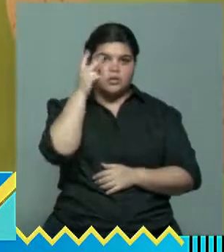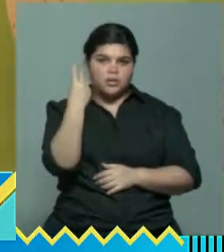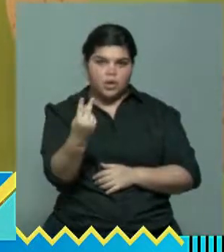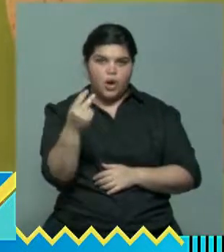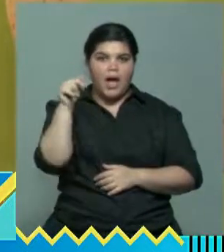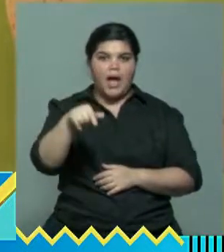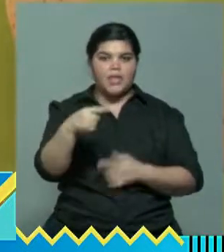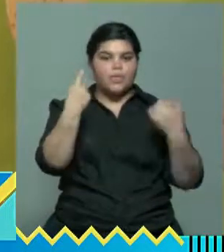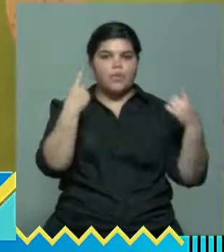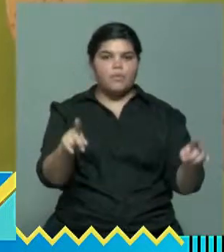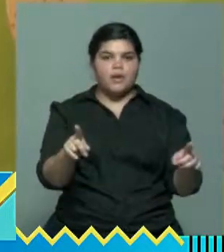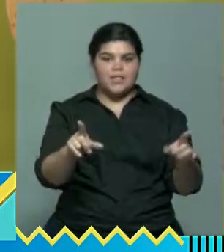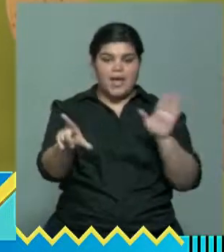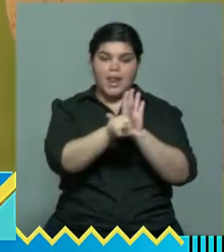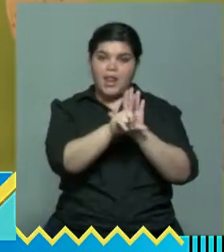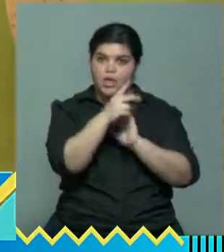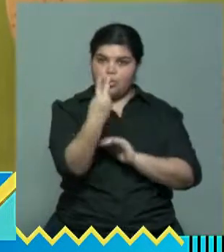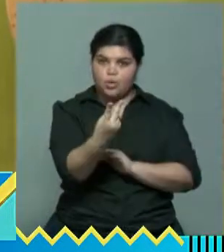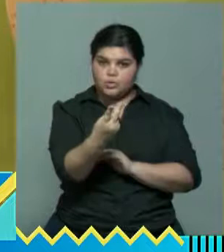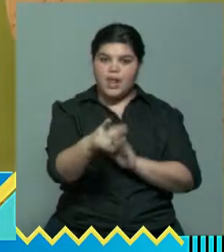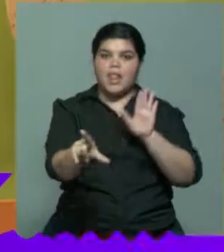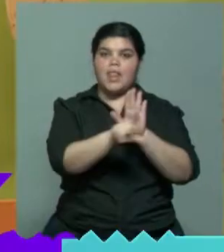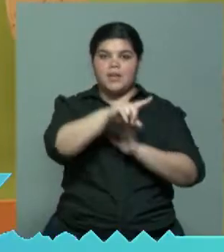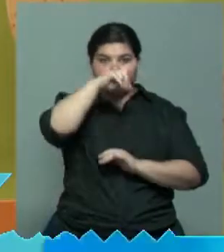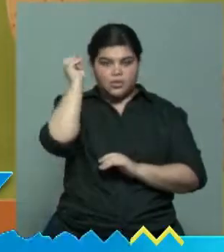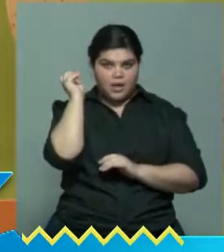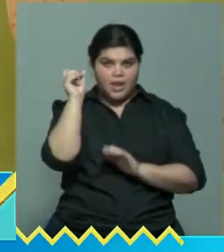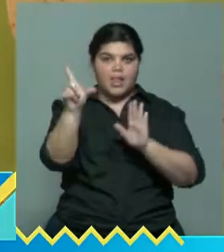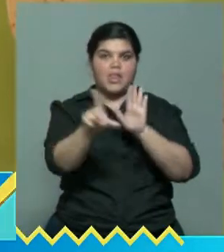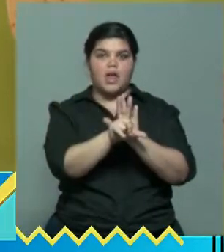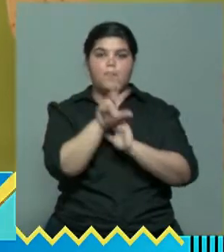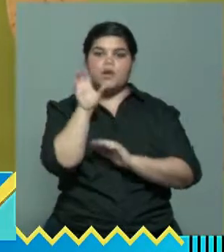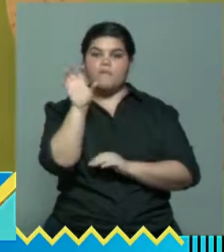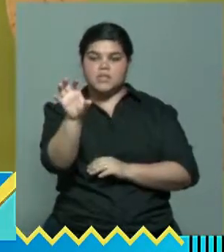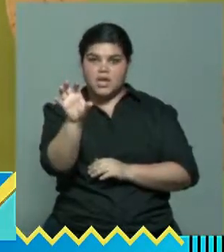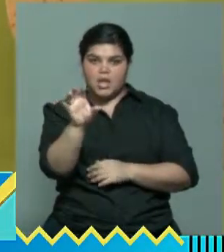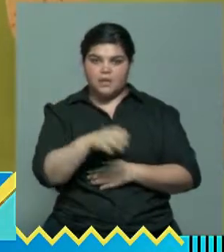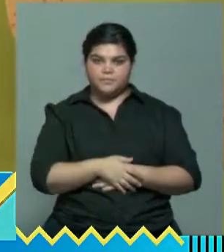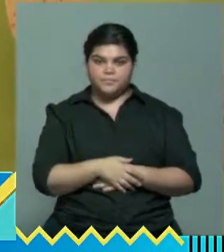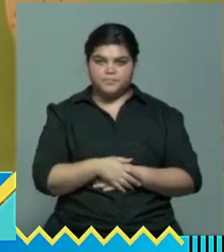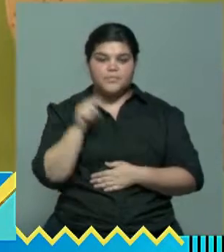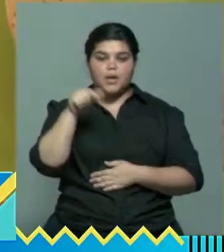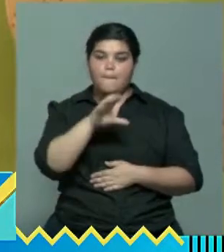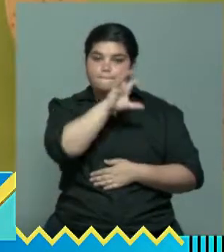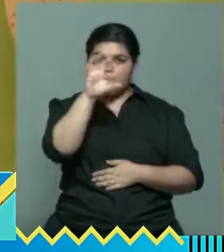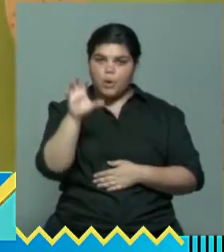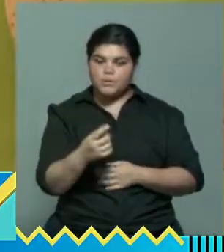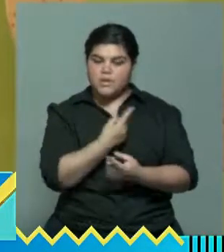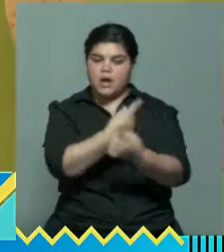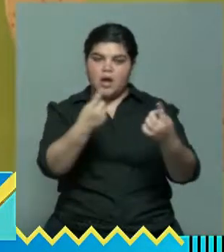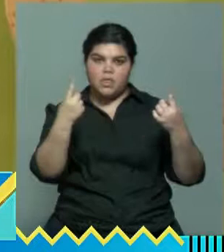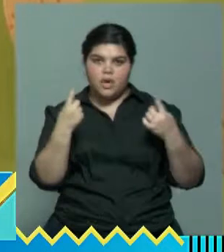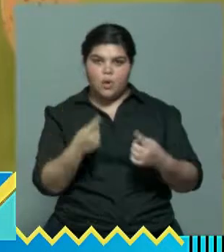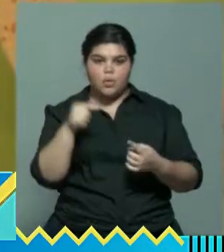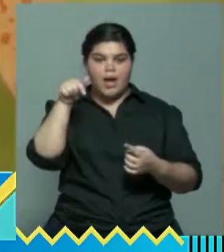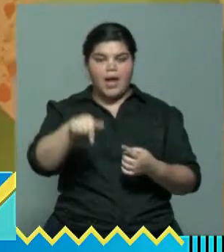gran diferencia en las dos leyes, la ley nacional y la ley provincial. Primero, que cada provincia no delega la facultad